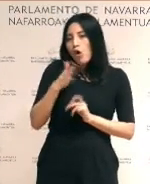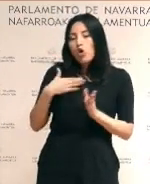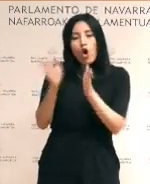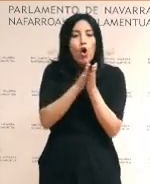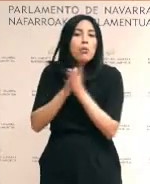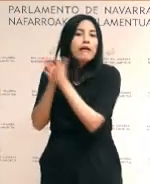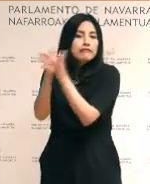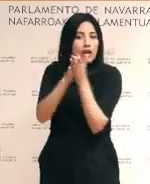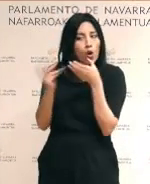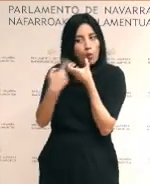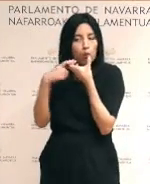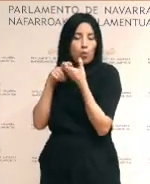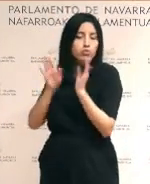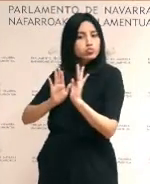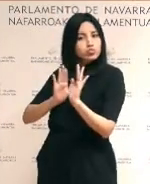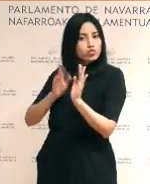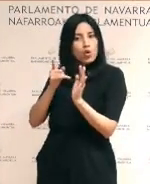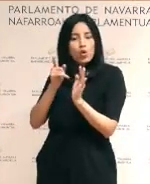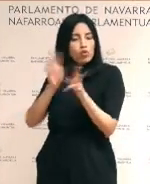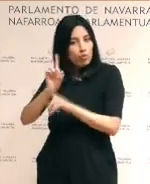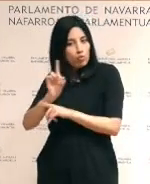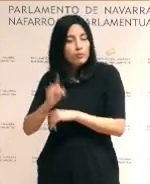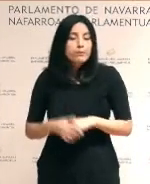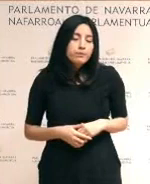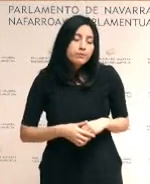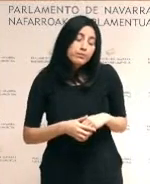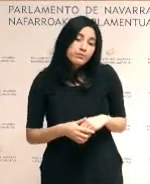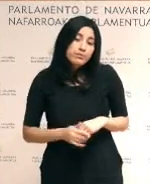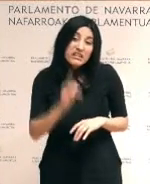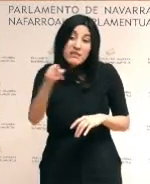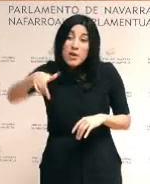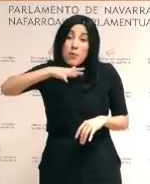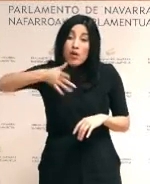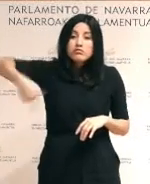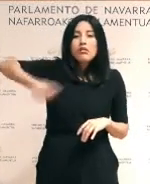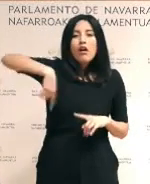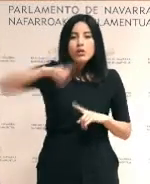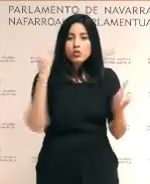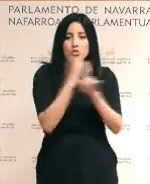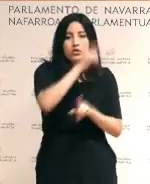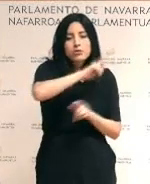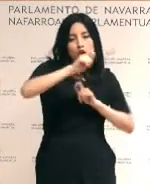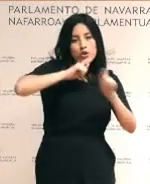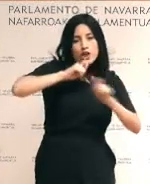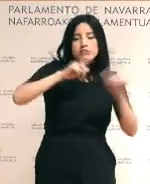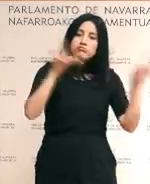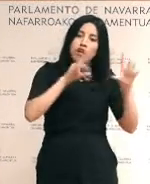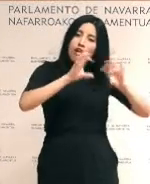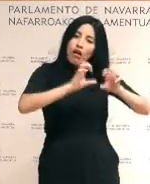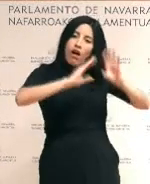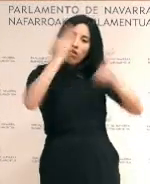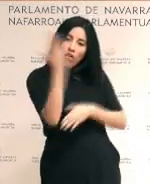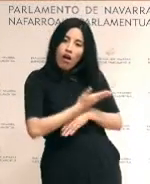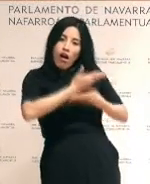no se ha quedado ahí. En ese relato también ha arremetido contra los periodistas y los medios de comunicación que a ella y a su partido no le